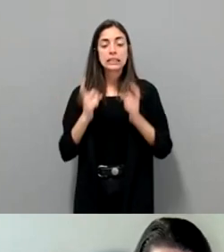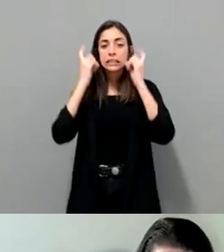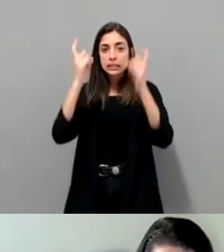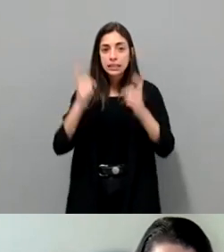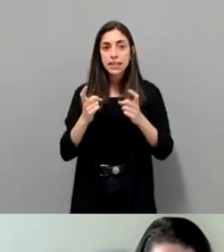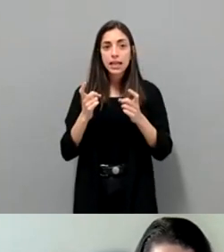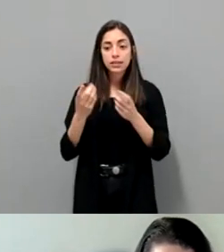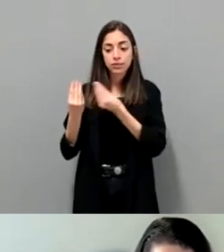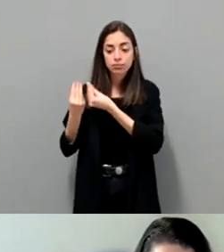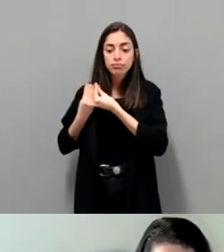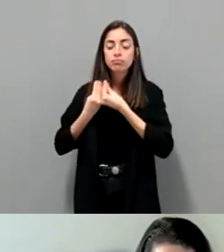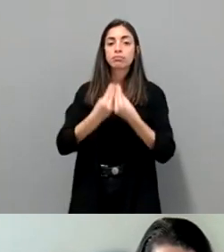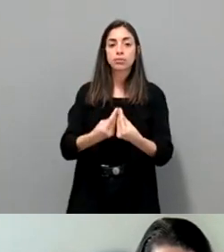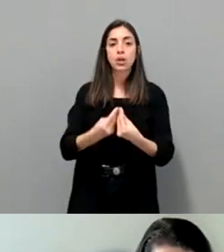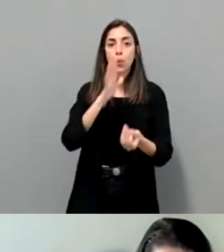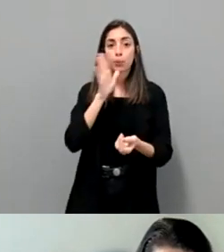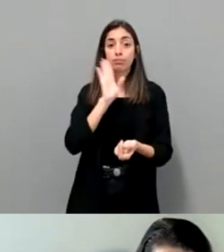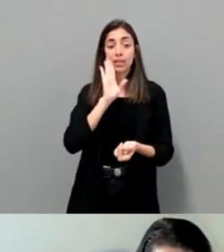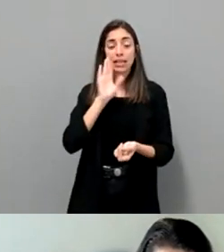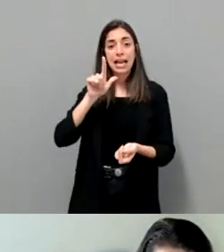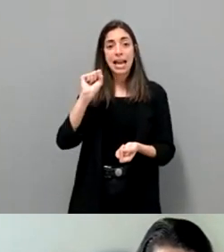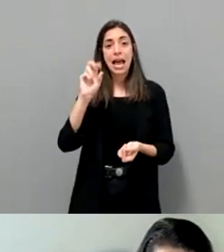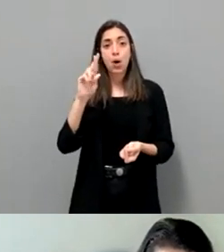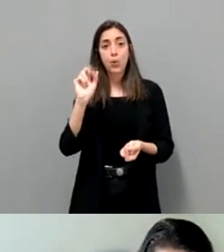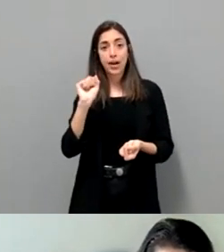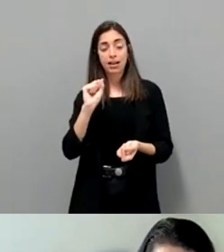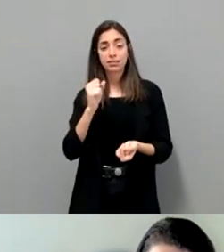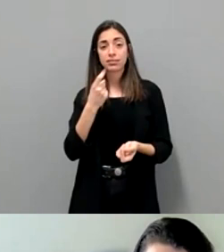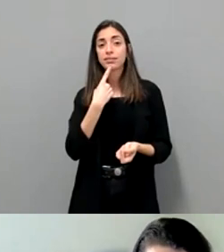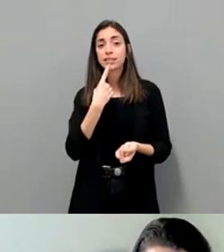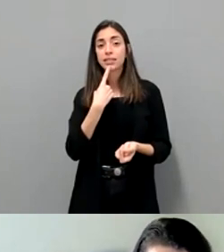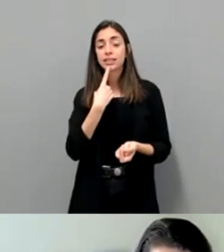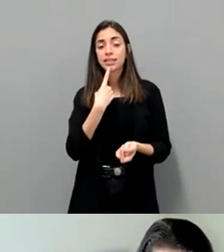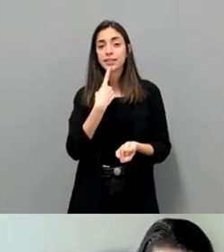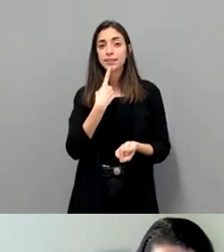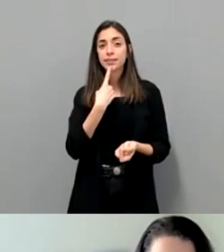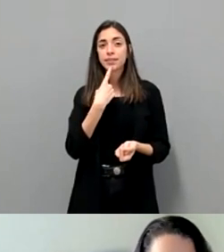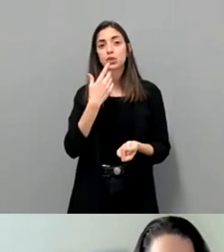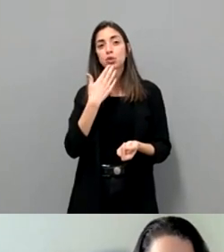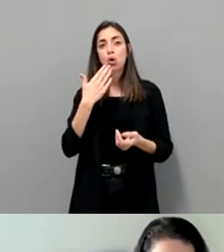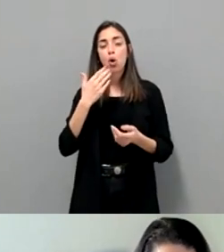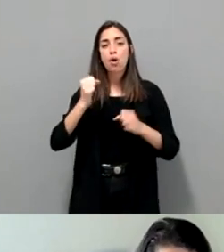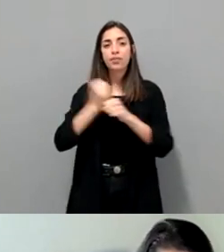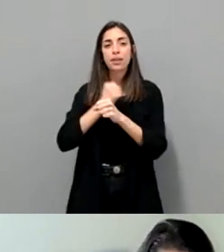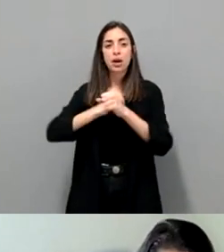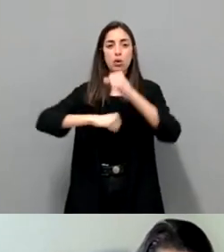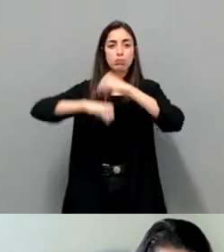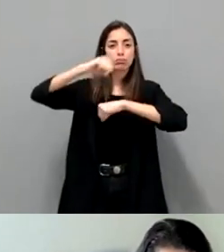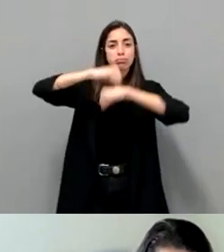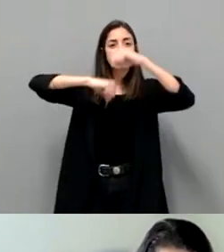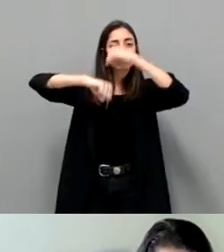como bien decía Laura anteriormente, no tiene por qué ser una sobrecarga mi